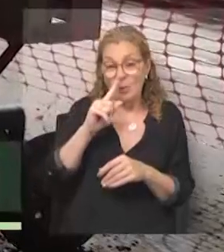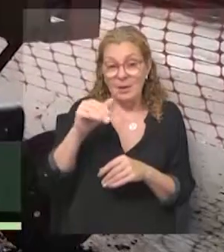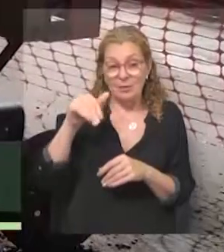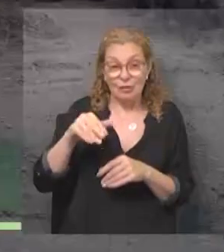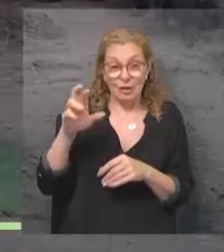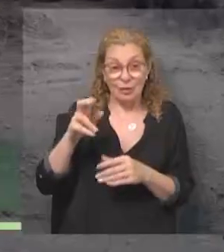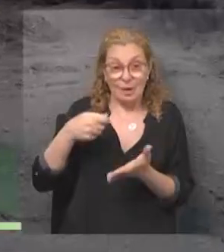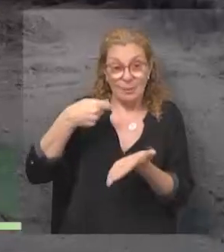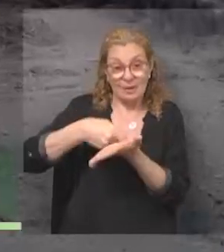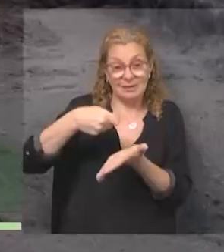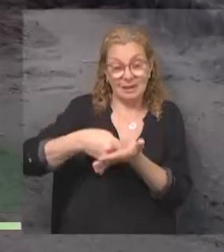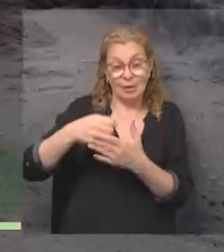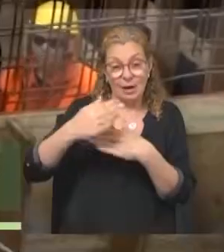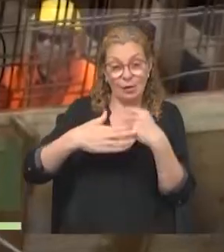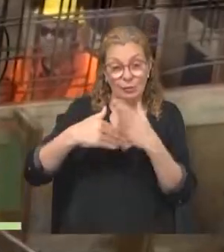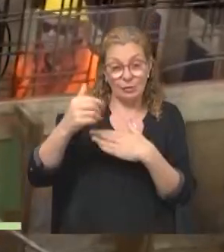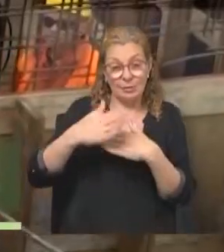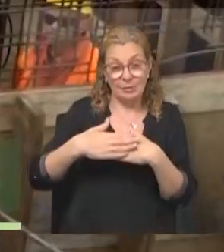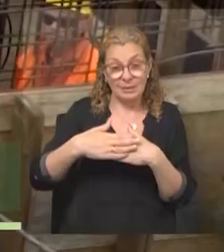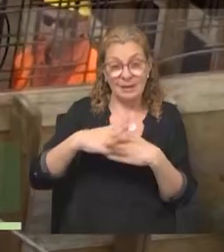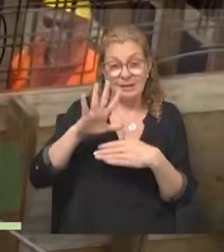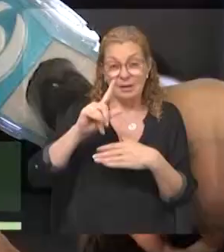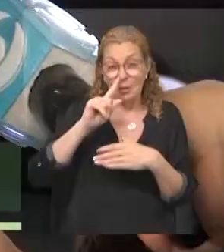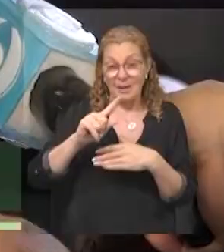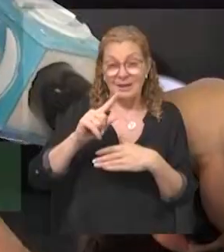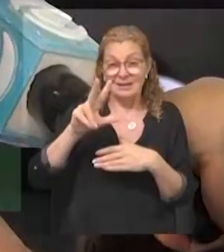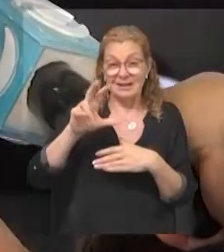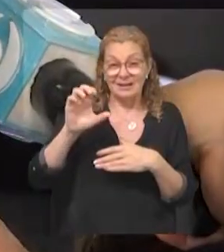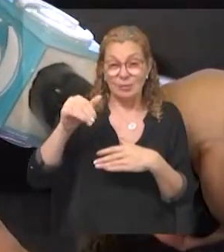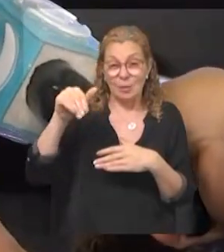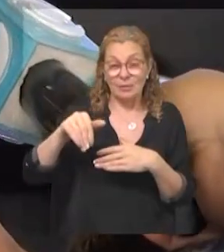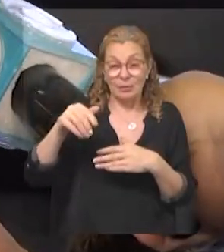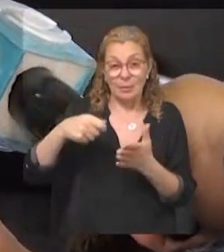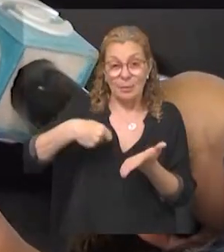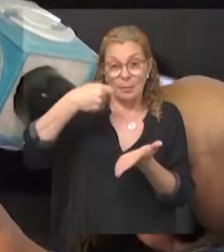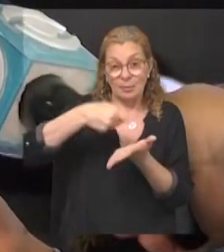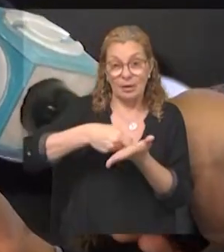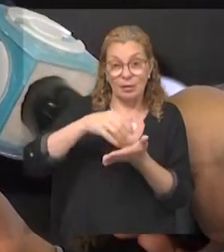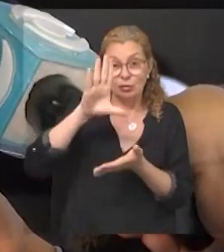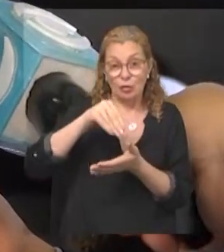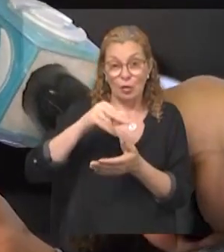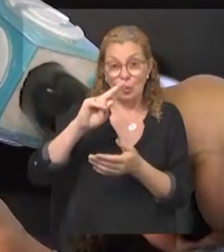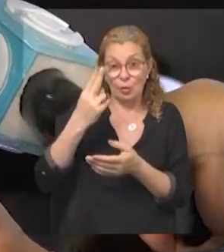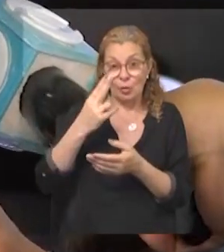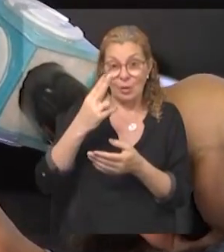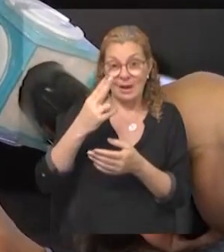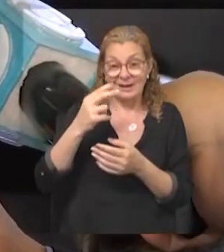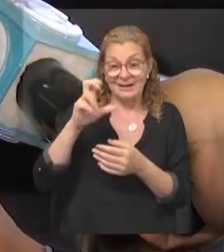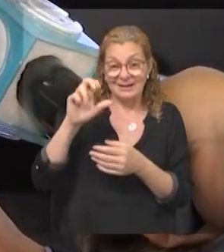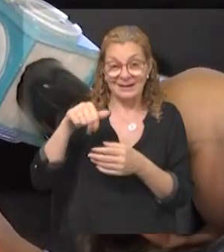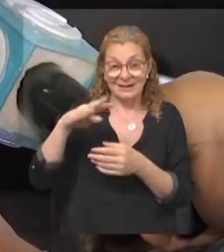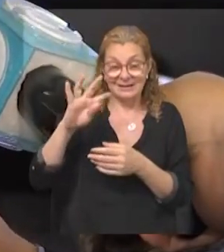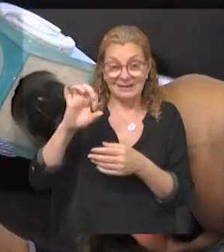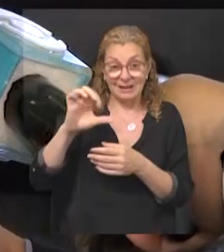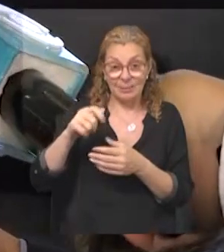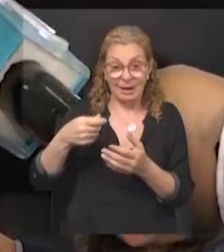safap invertidos en la construcción no va a haber 5300 millones de dólares que sí vamos a tener que pagar todos los uruguayos a través de rentas generales